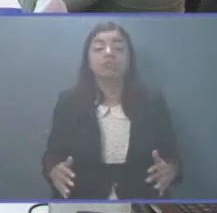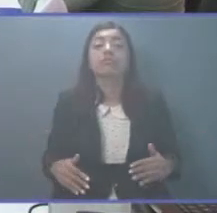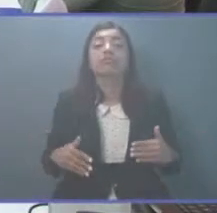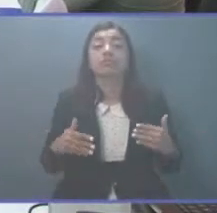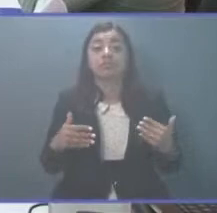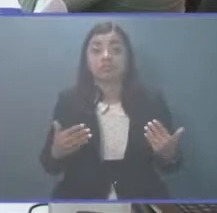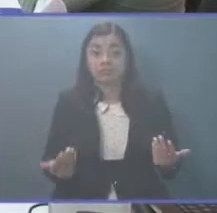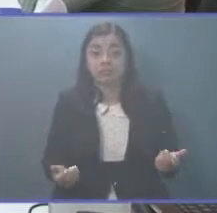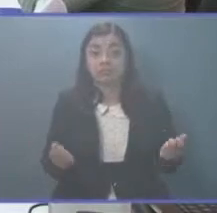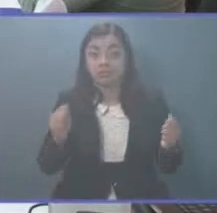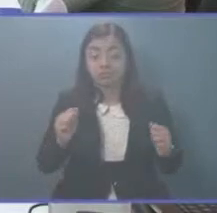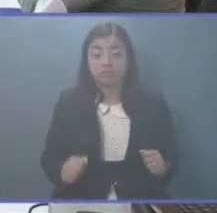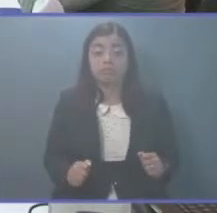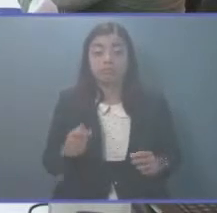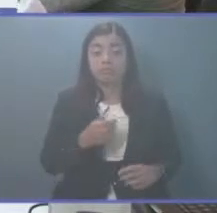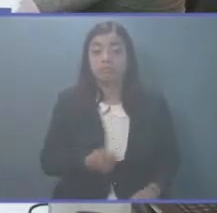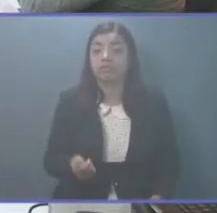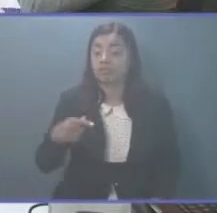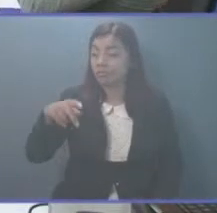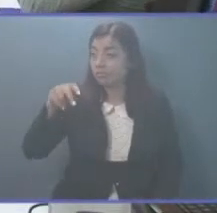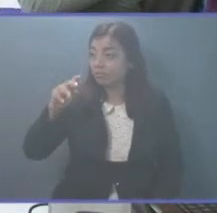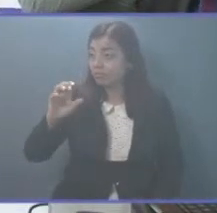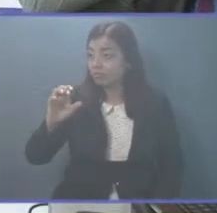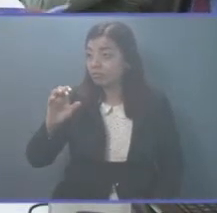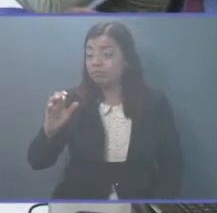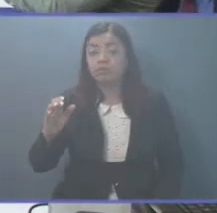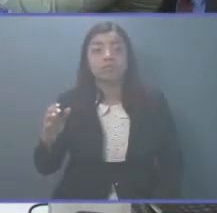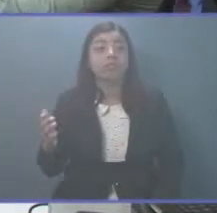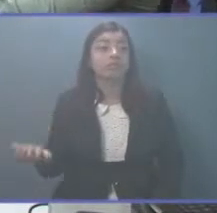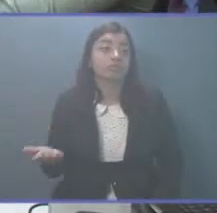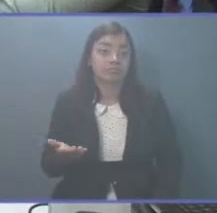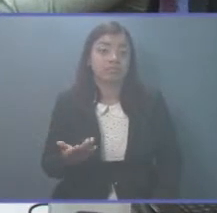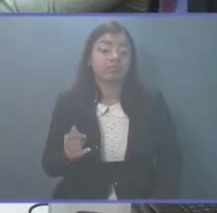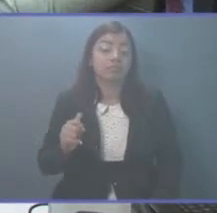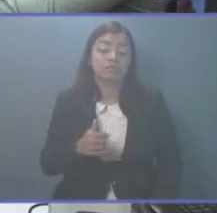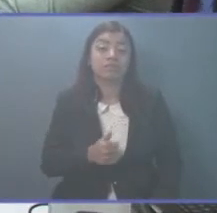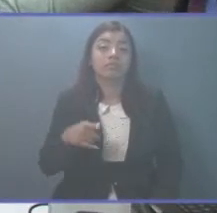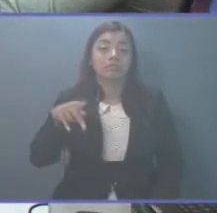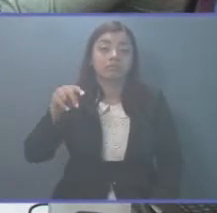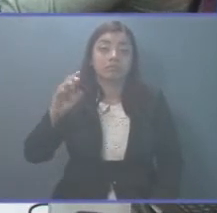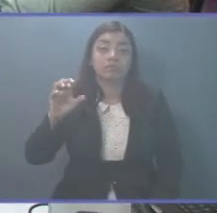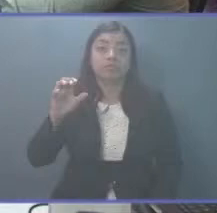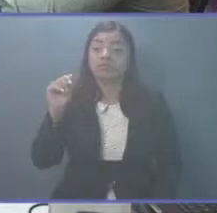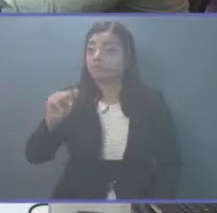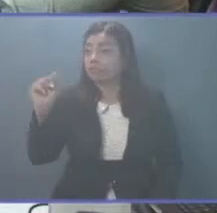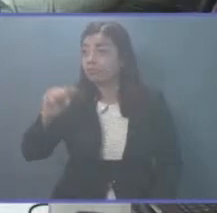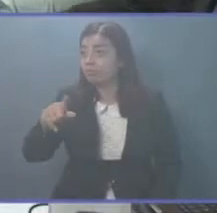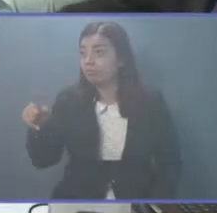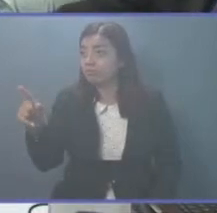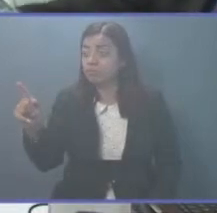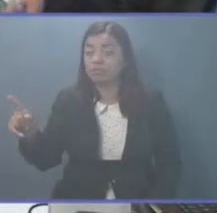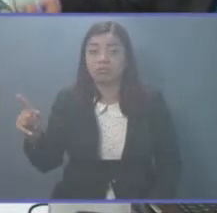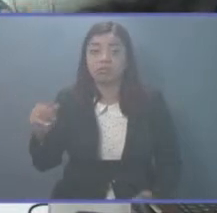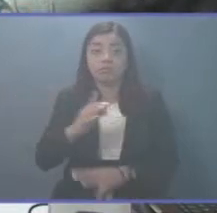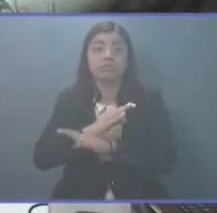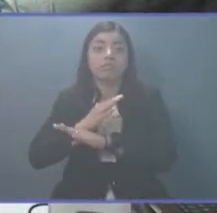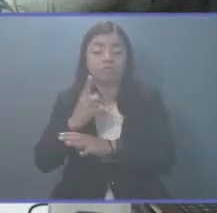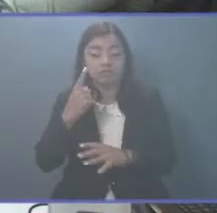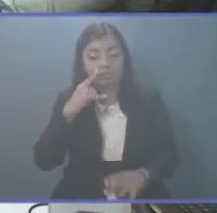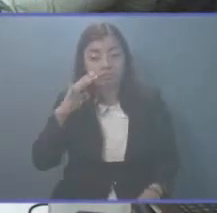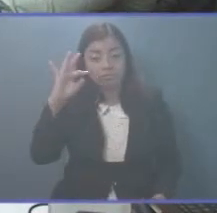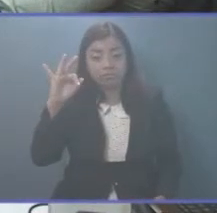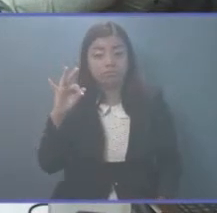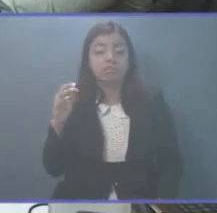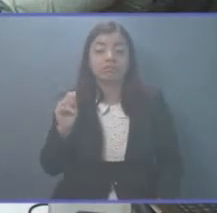todavía no se le ha reforzado a la policía. Así como está esto, podría la policía reclamar y decir, sí, mire, usted está queriendo dar protección a unos testigos,